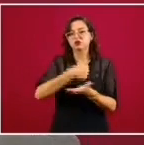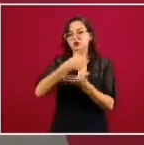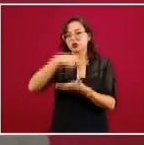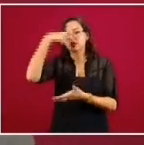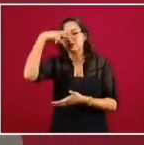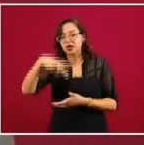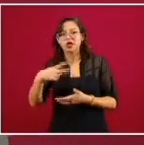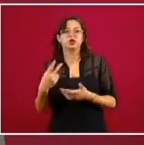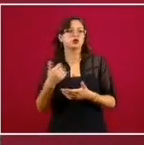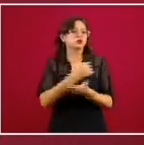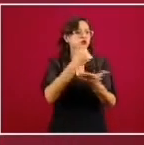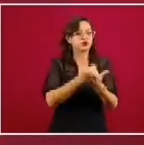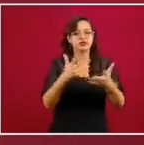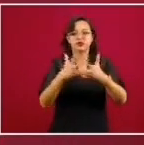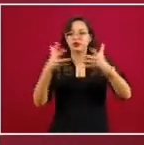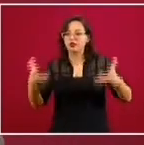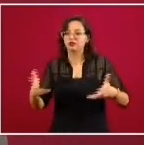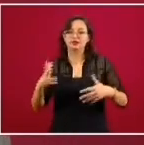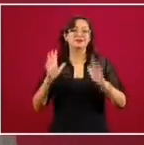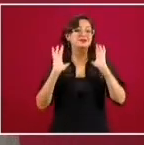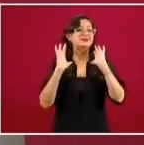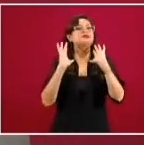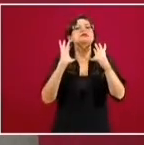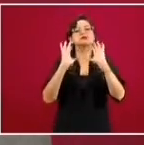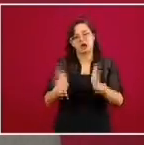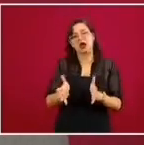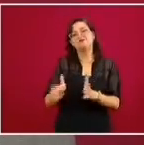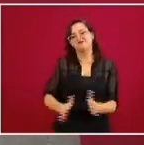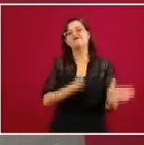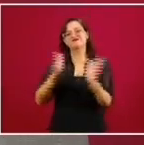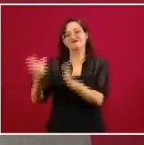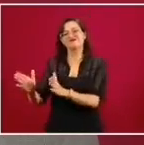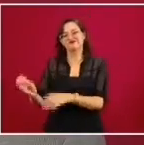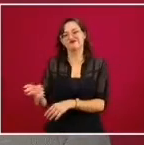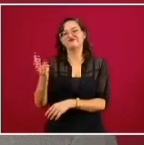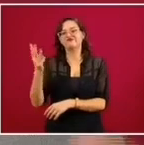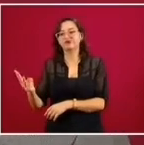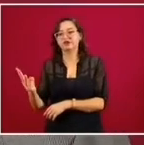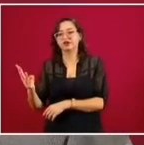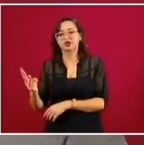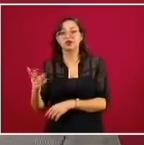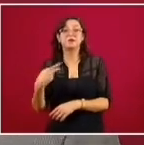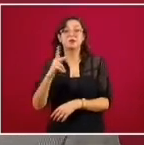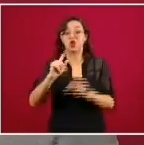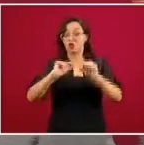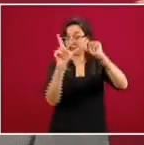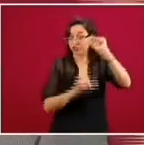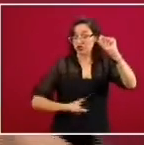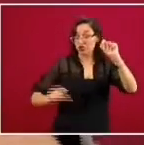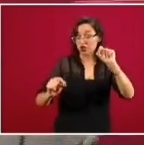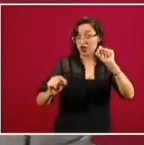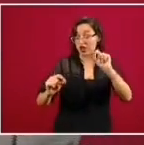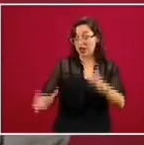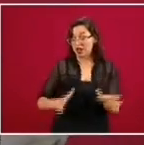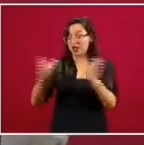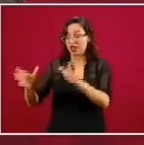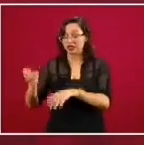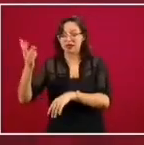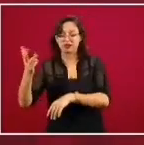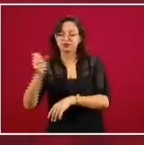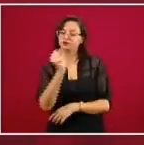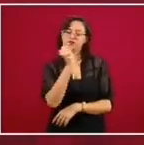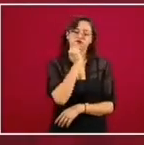mencionado, en donde tenemos la dispersión correspondiente a la fase 3, pero no tenemos a nivel nacional una sola